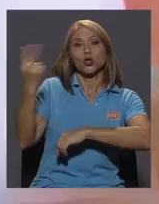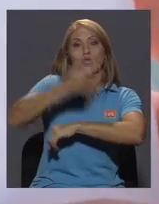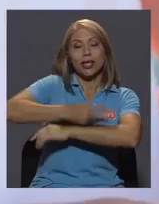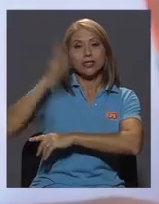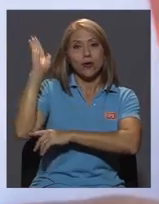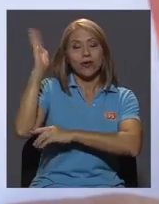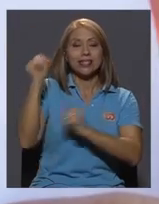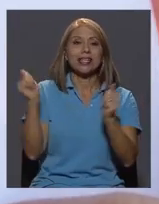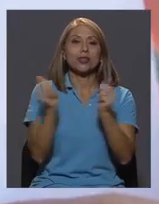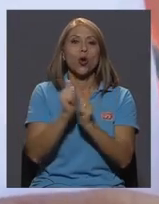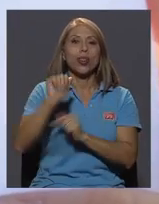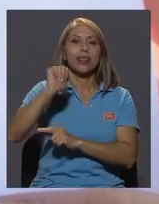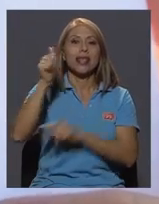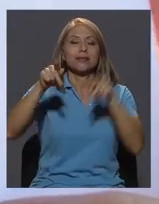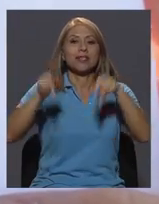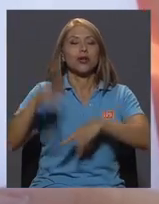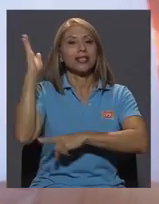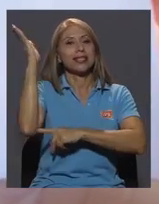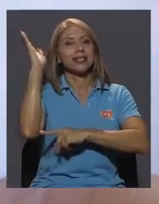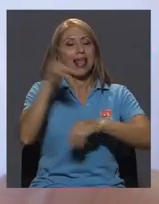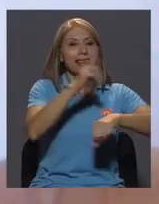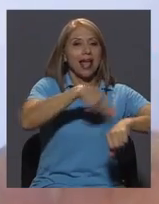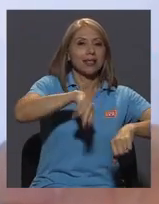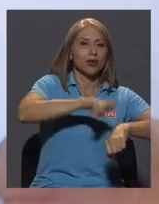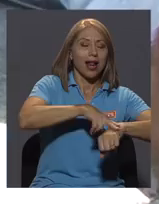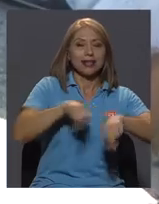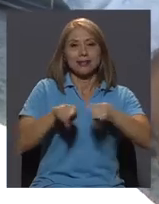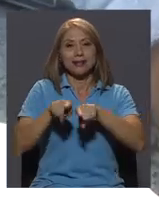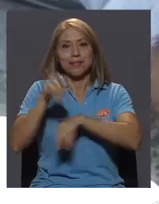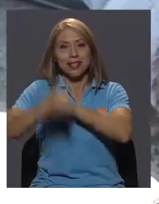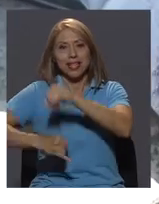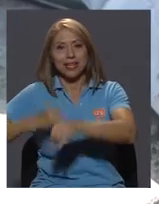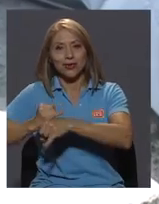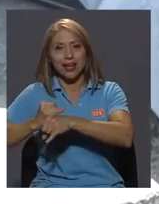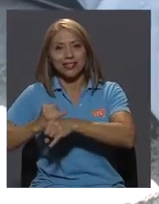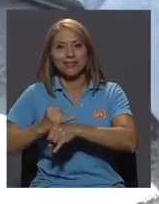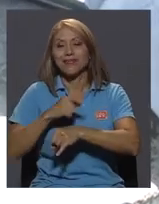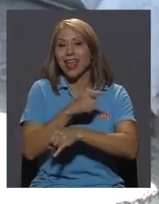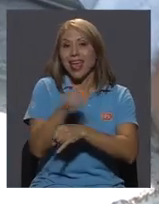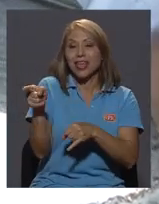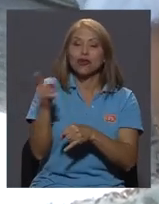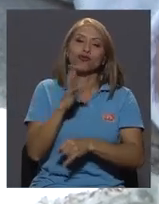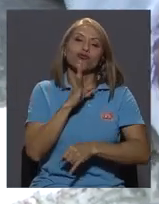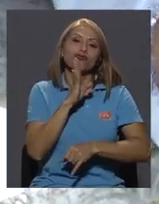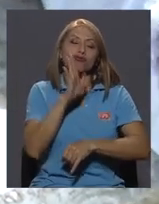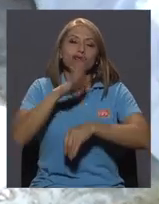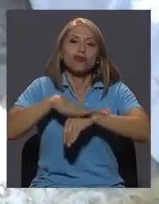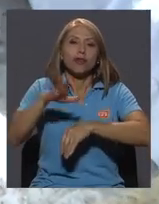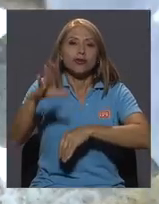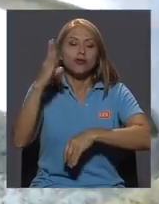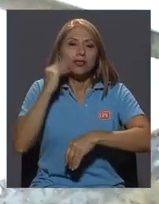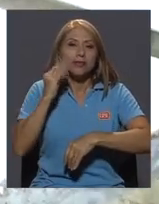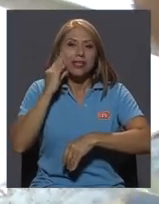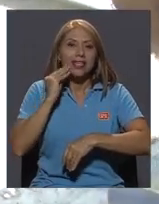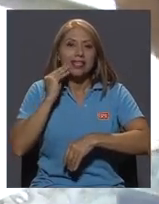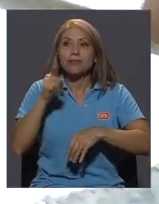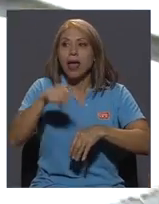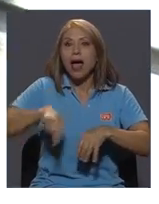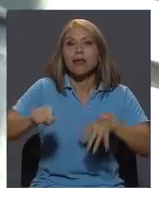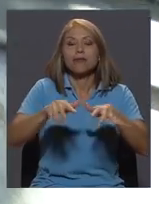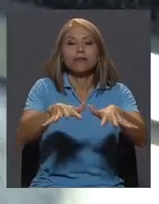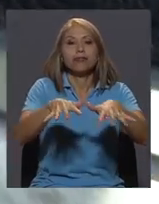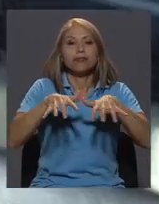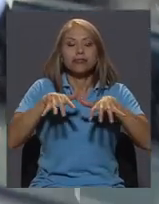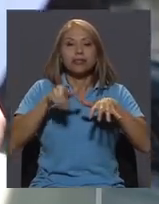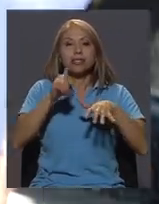expositores nacionales e internacionales, los cuales compartirán sus experiencias en el área. Habrá espacio para